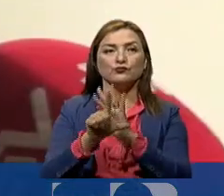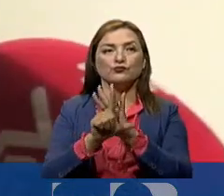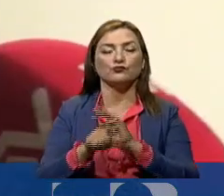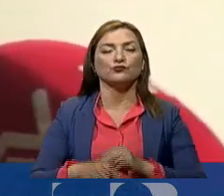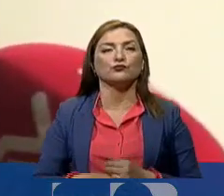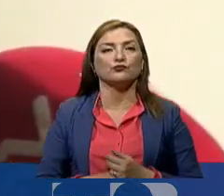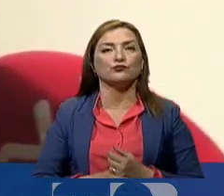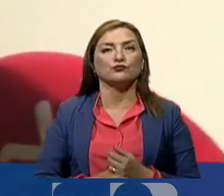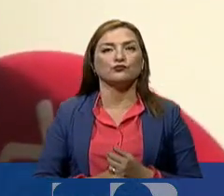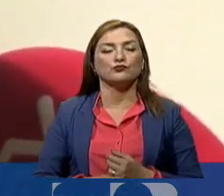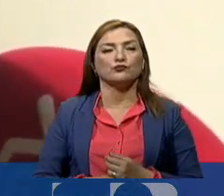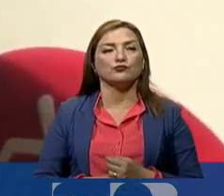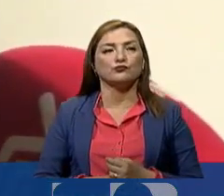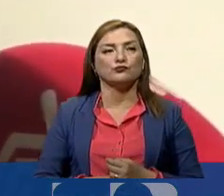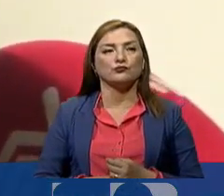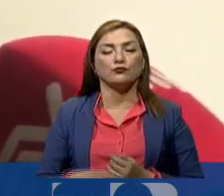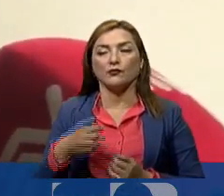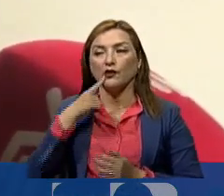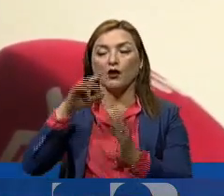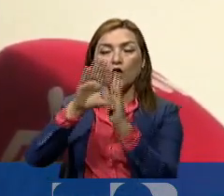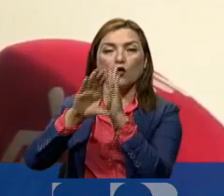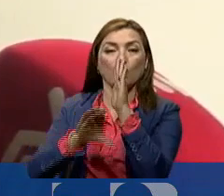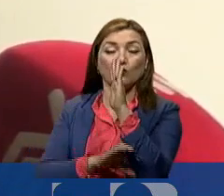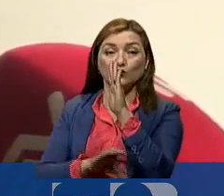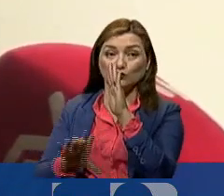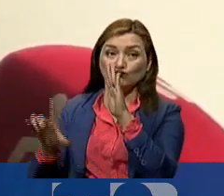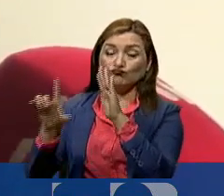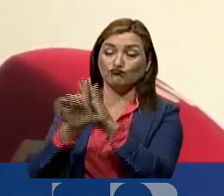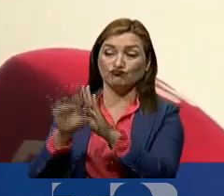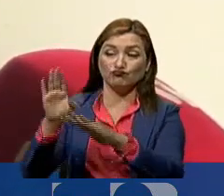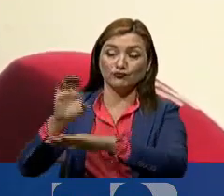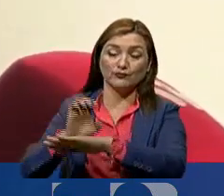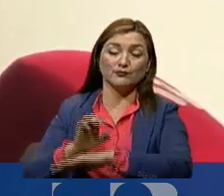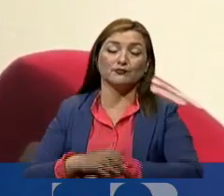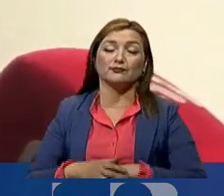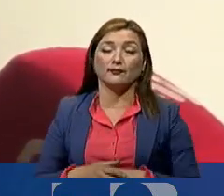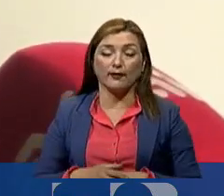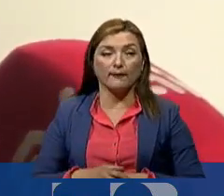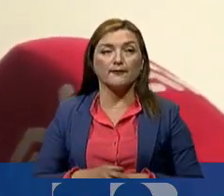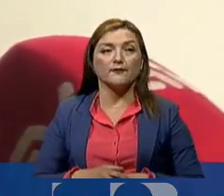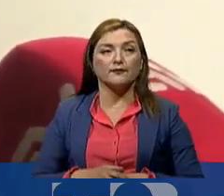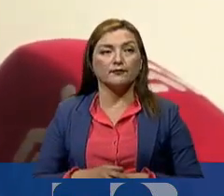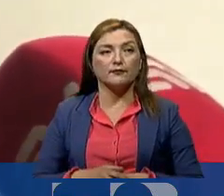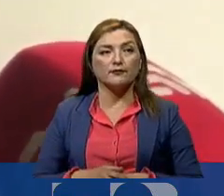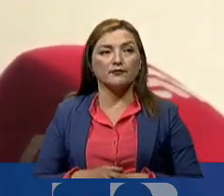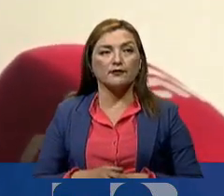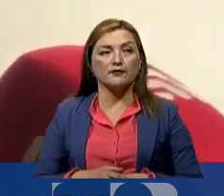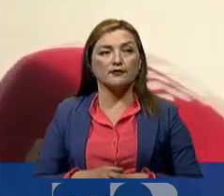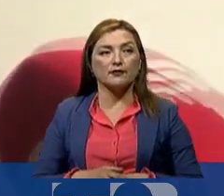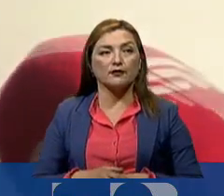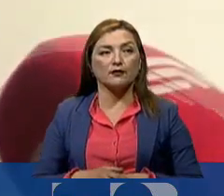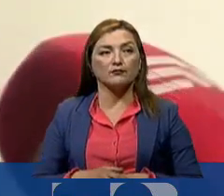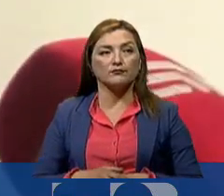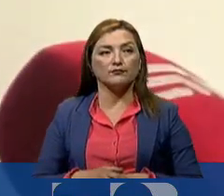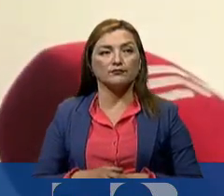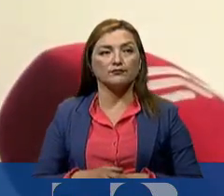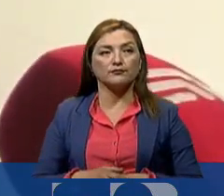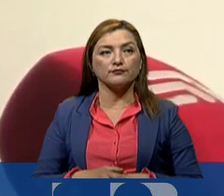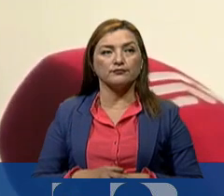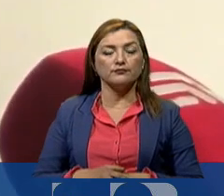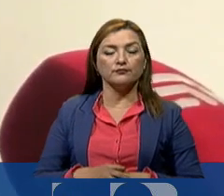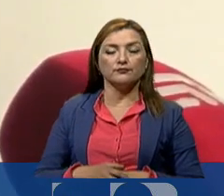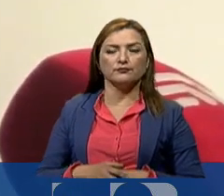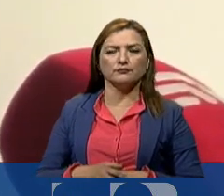ley. Actuaremos conforme lo establece la Constitución de la República del Ecuador, el COESCOV, que es el Código de Seguridad de Entidades del Sector Público.